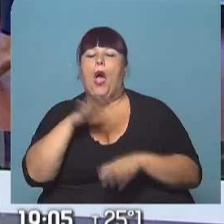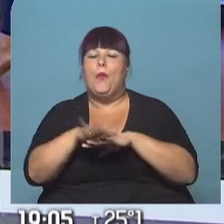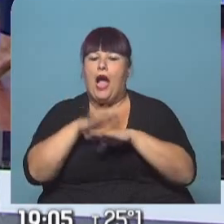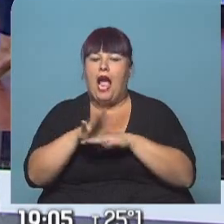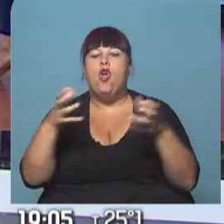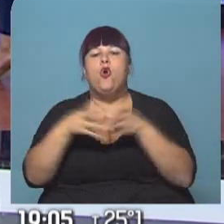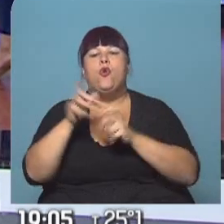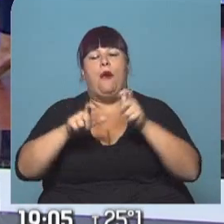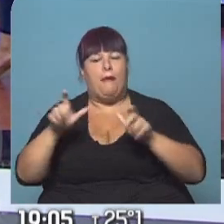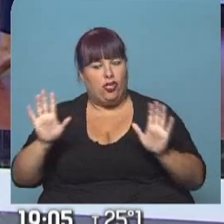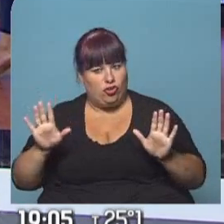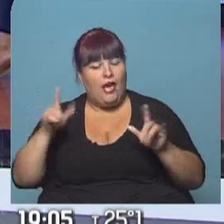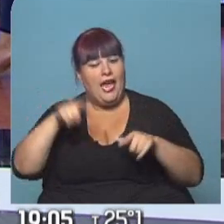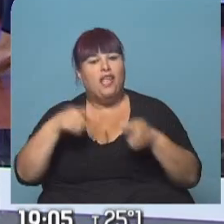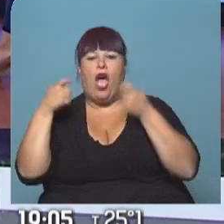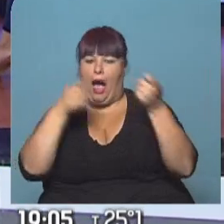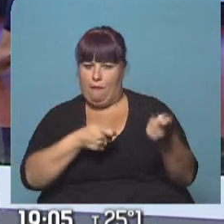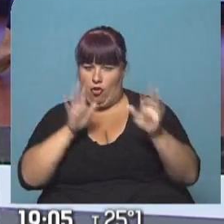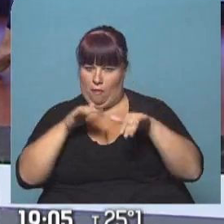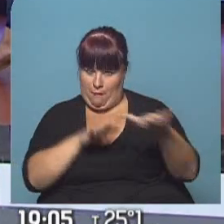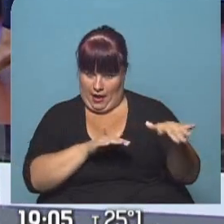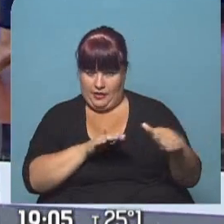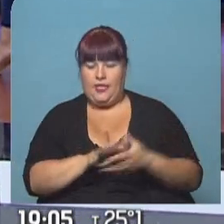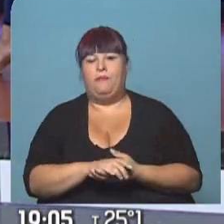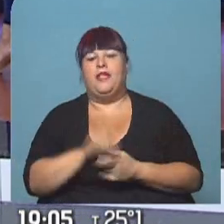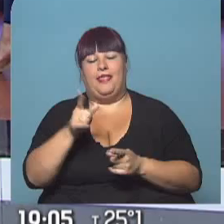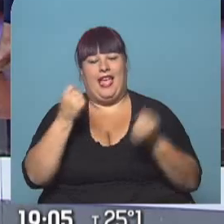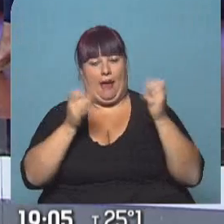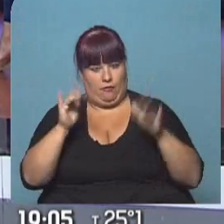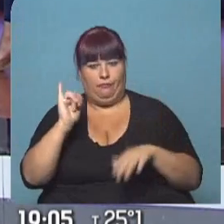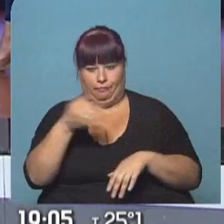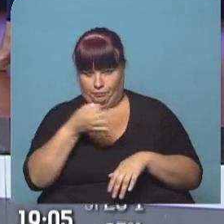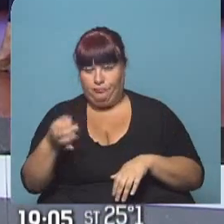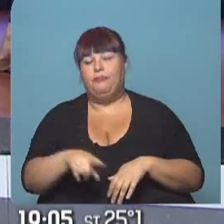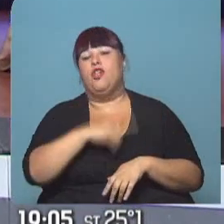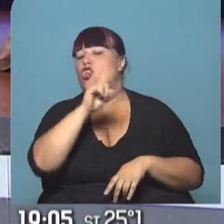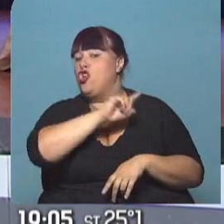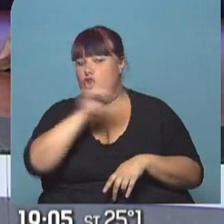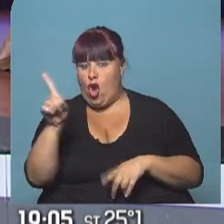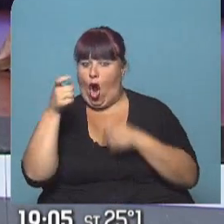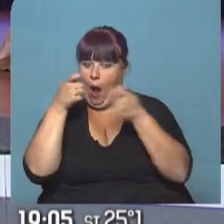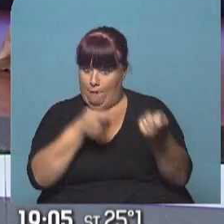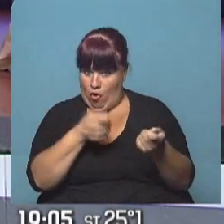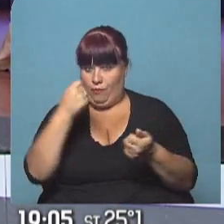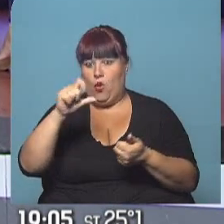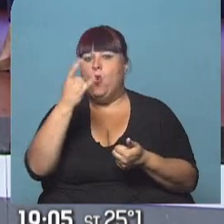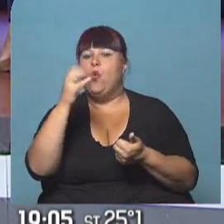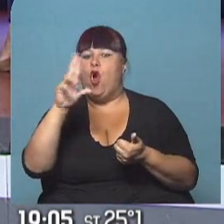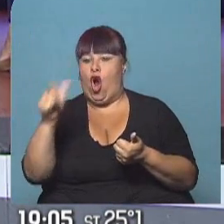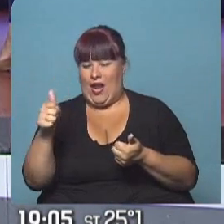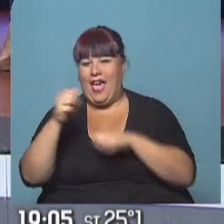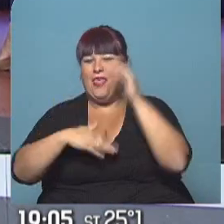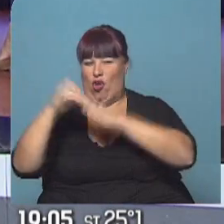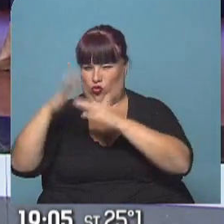bancarios y movimientos sociales. Estos van a apoyar esa movilización a la que convoca Camioneros. Exactamente. Entre los que no adhieren están la UOCRA, o sea,